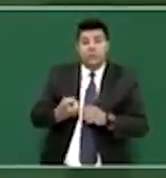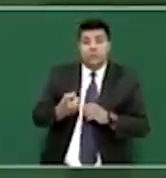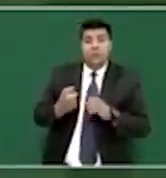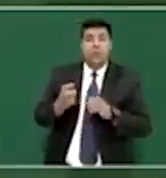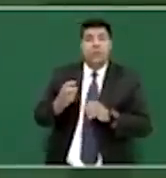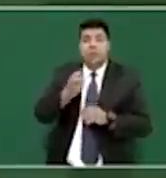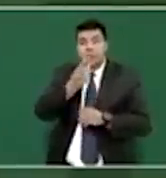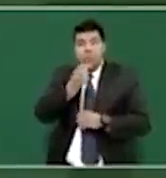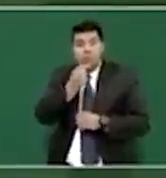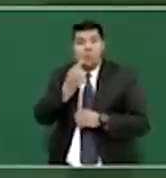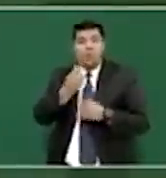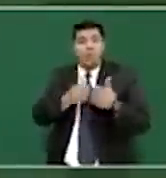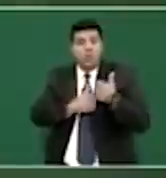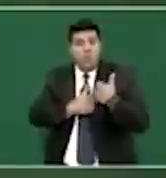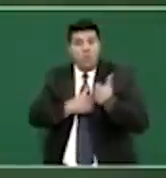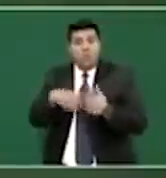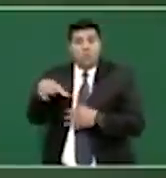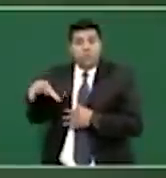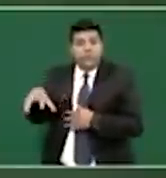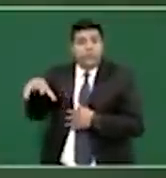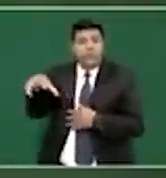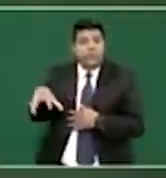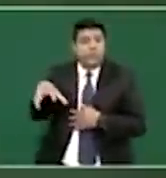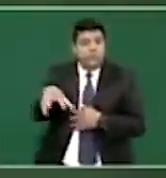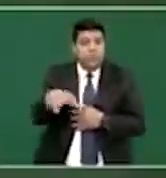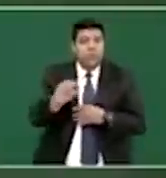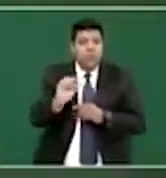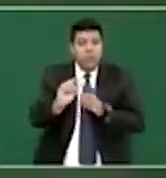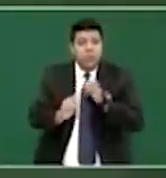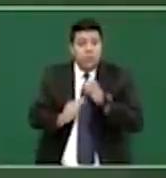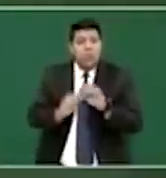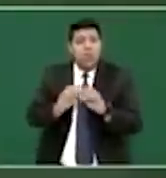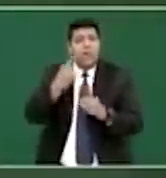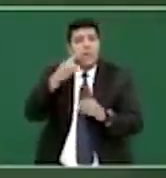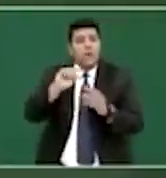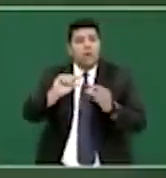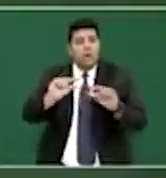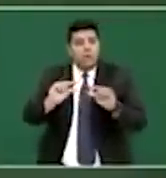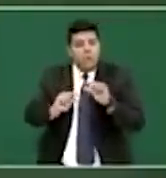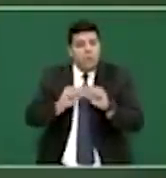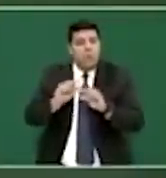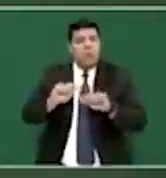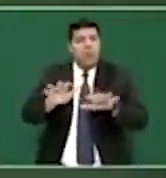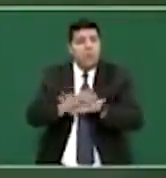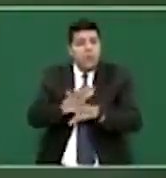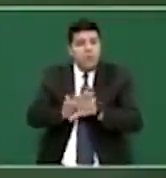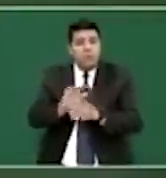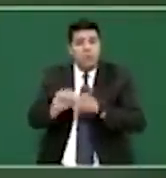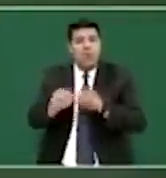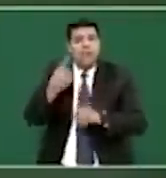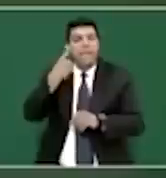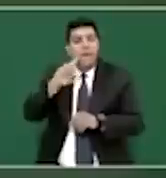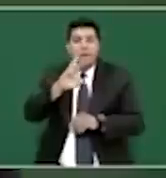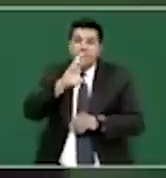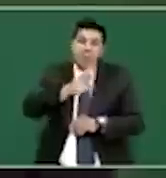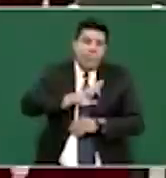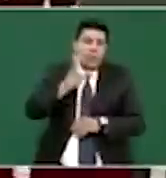instituciones tan importantes para el país, tan